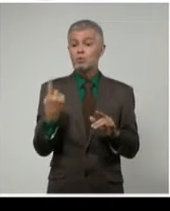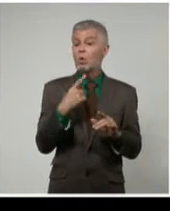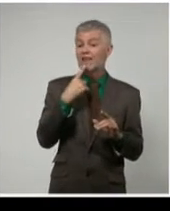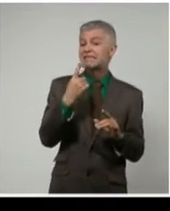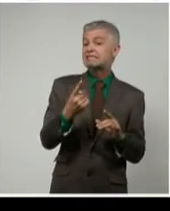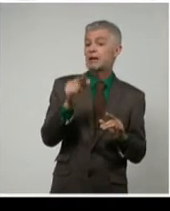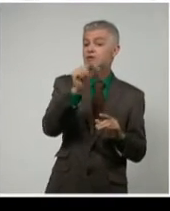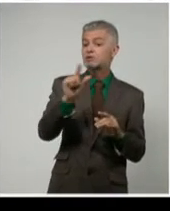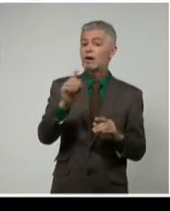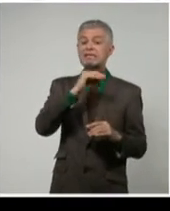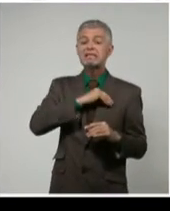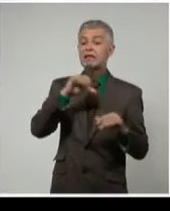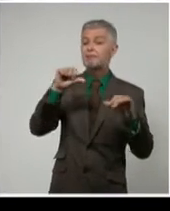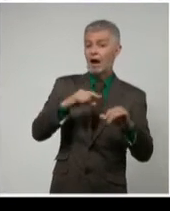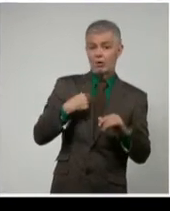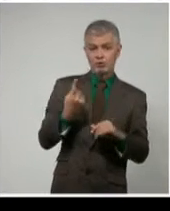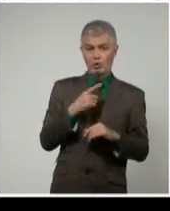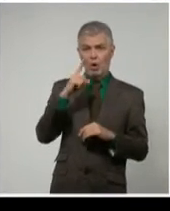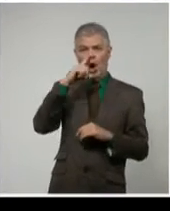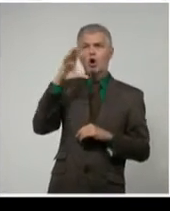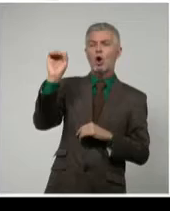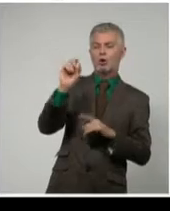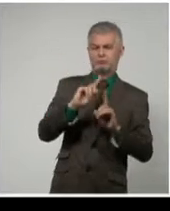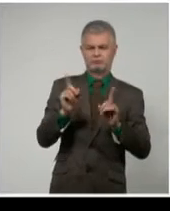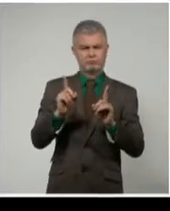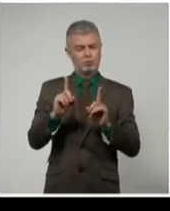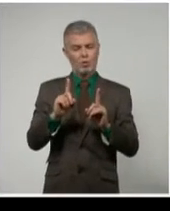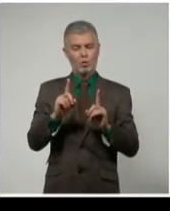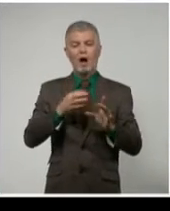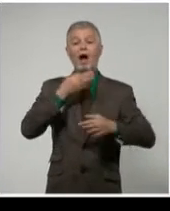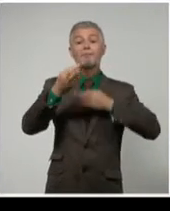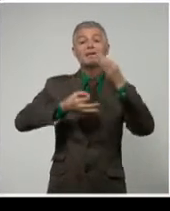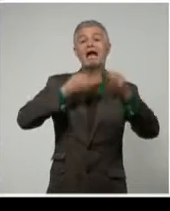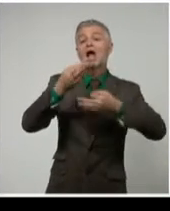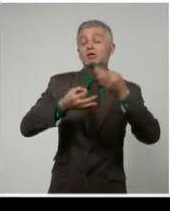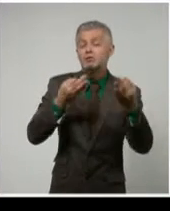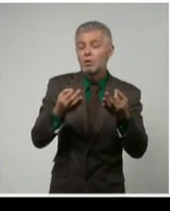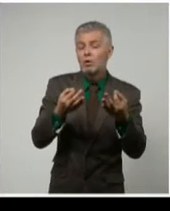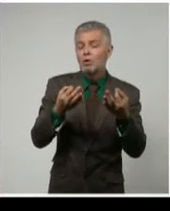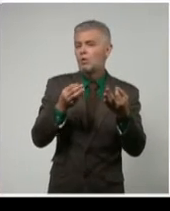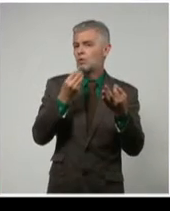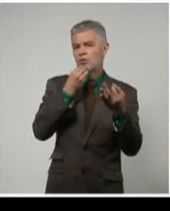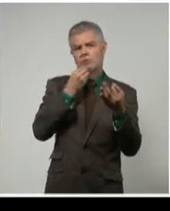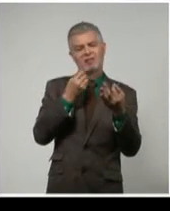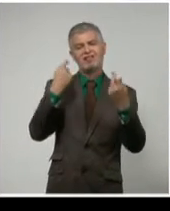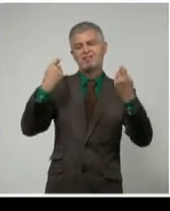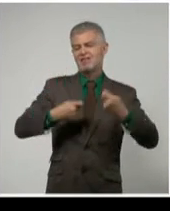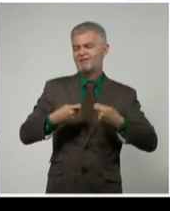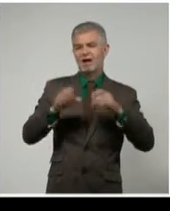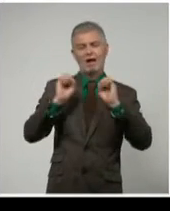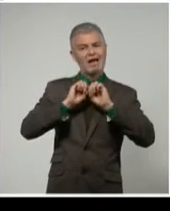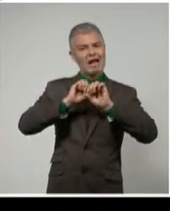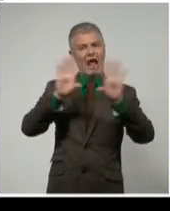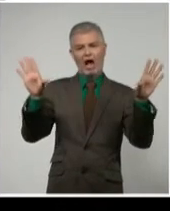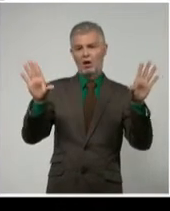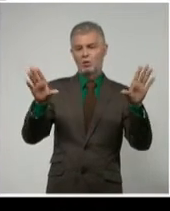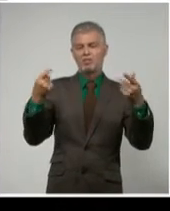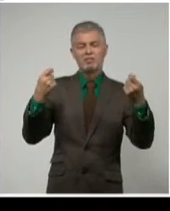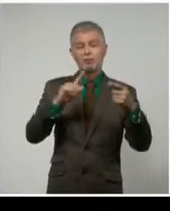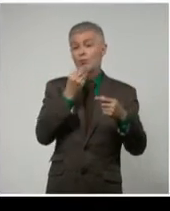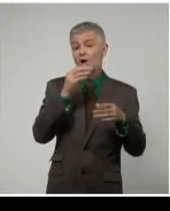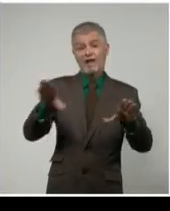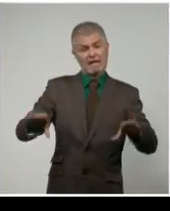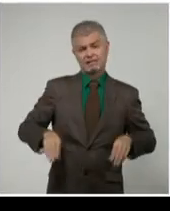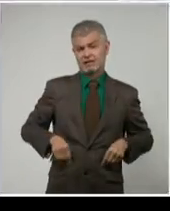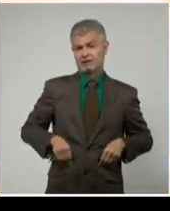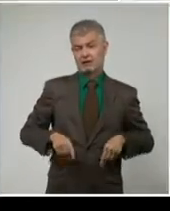de que se sintieron mal, sino que la explicación del ataque es la que no puede ser aceptada, porque no hay esa intención de dañar